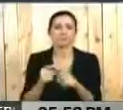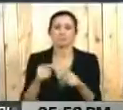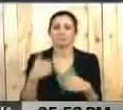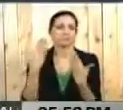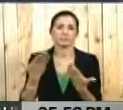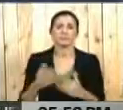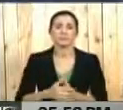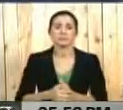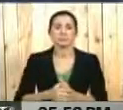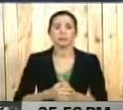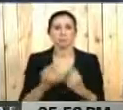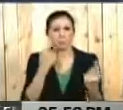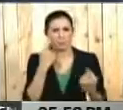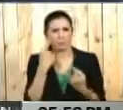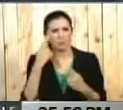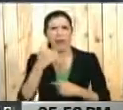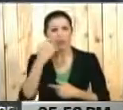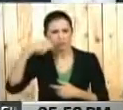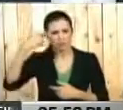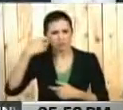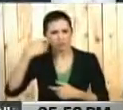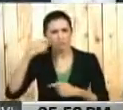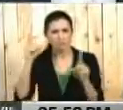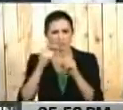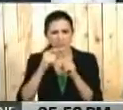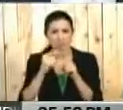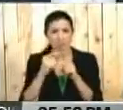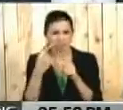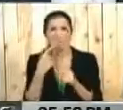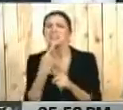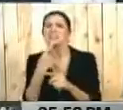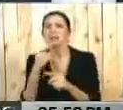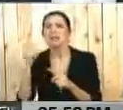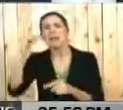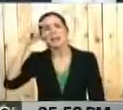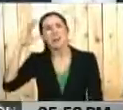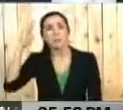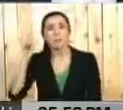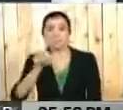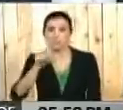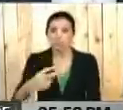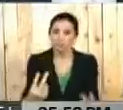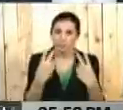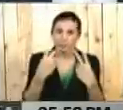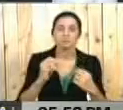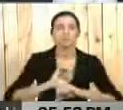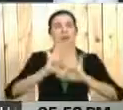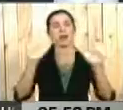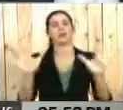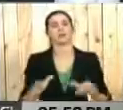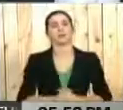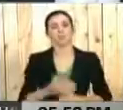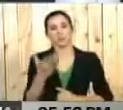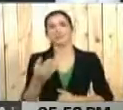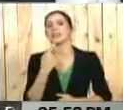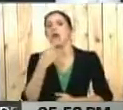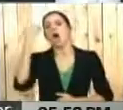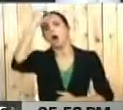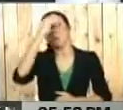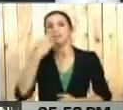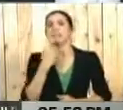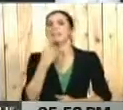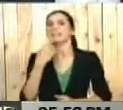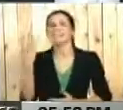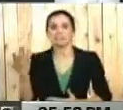escuchar algo de ese lenguaje, si le parece, para que la gente que nos ve, pues tenga un poco más de contexto. Y usted nos dé su opinión acerca de los argumentos